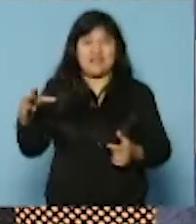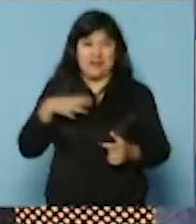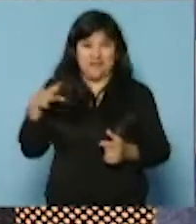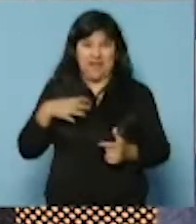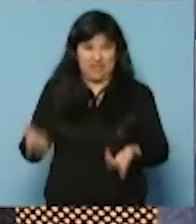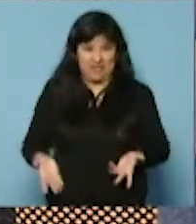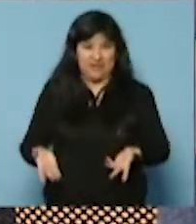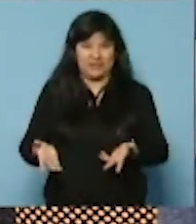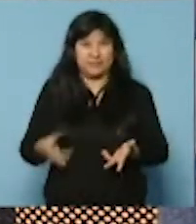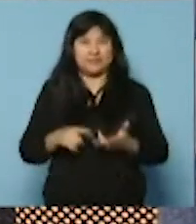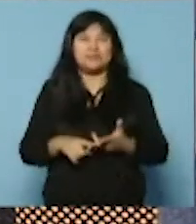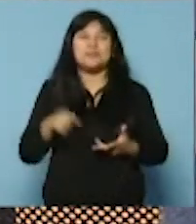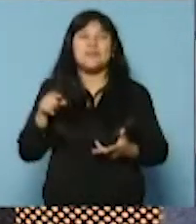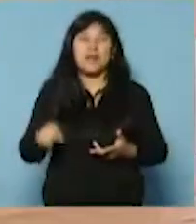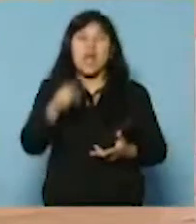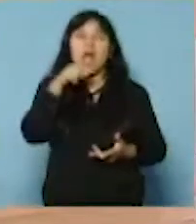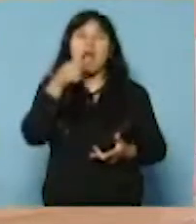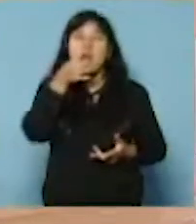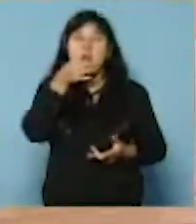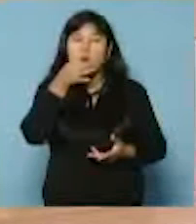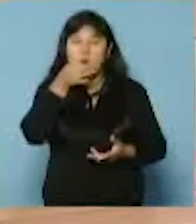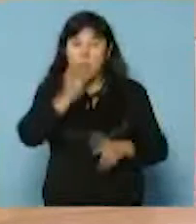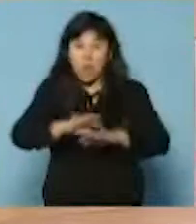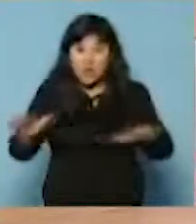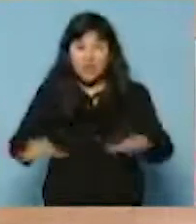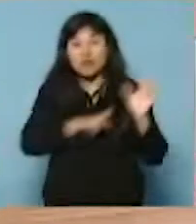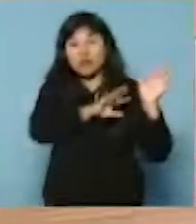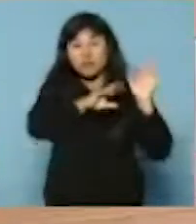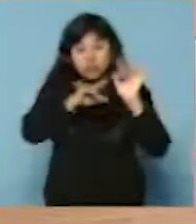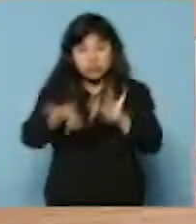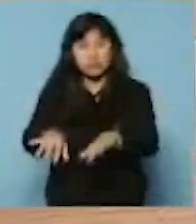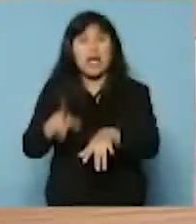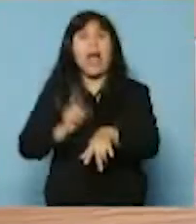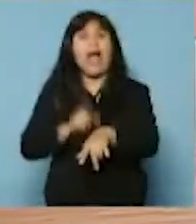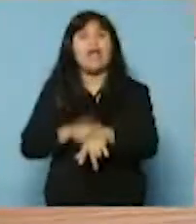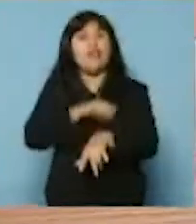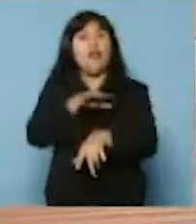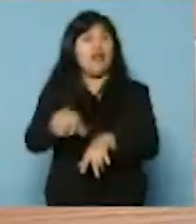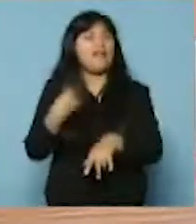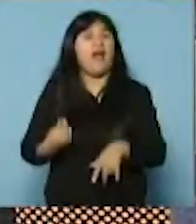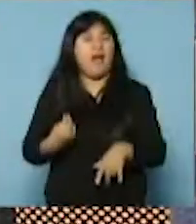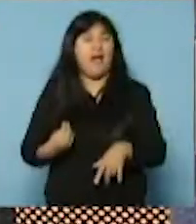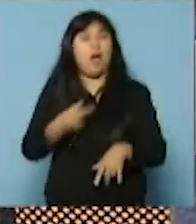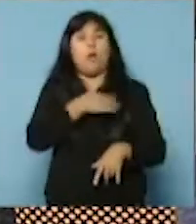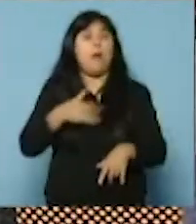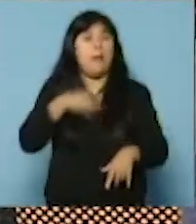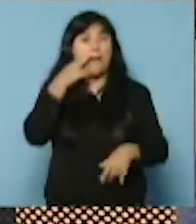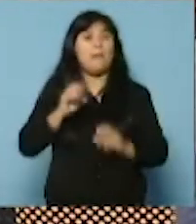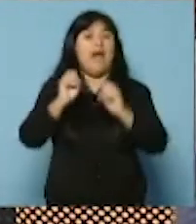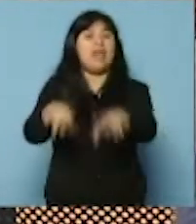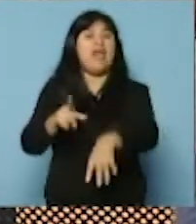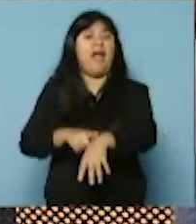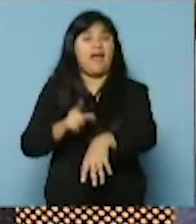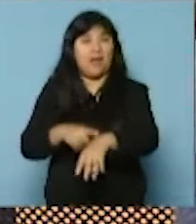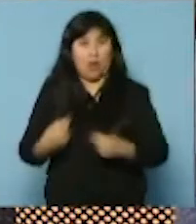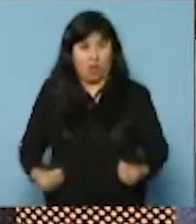dejan para el almuerzo desde la playa del almuerzo nosotros 3000 barrios tenemos una escuelita que no tiene comedor entonces cuando los chicos